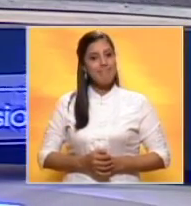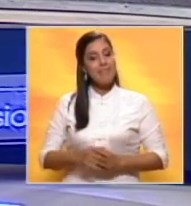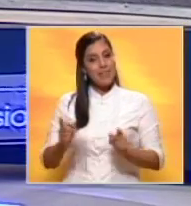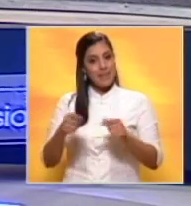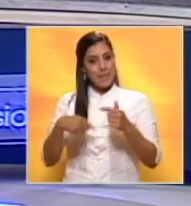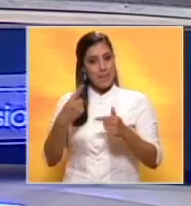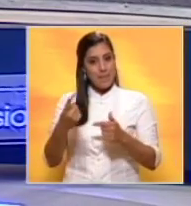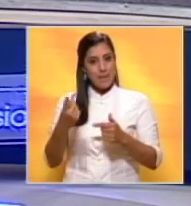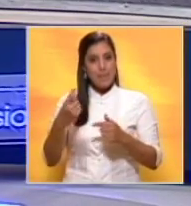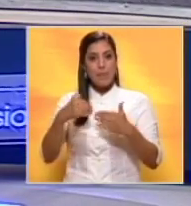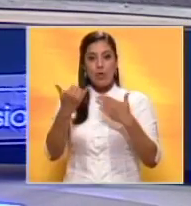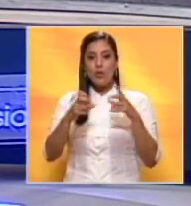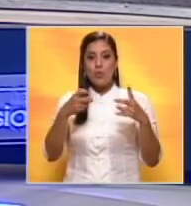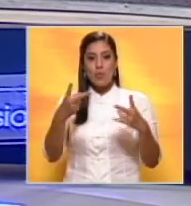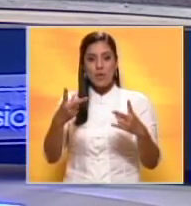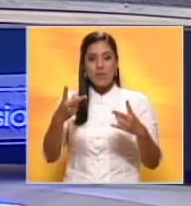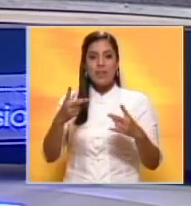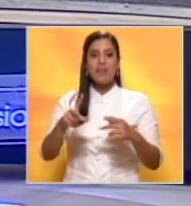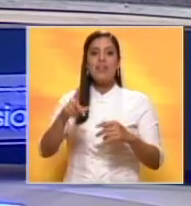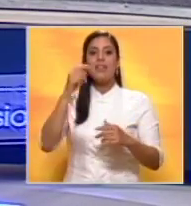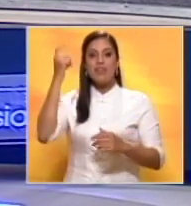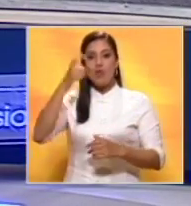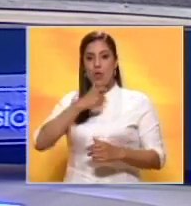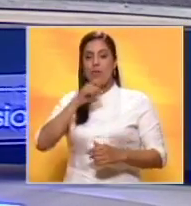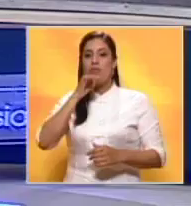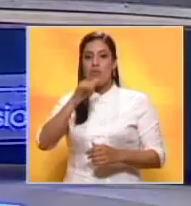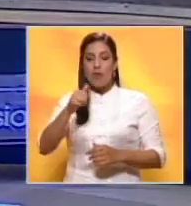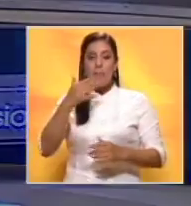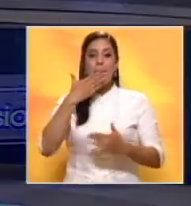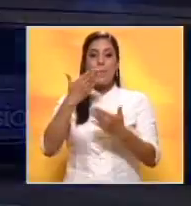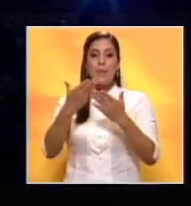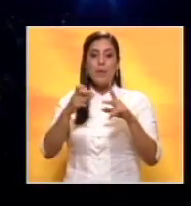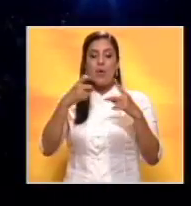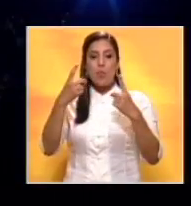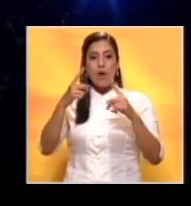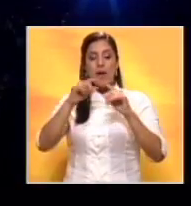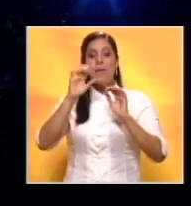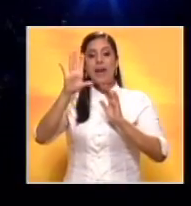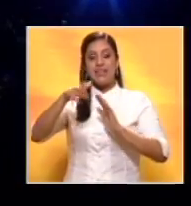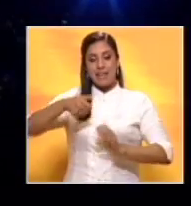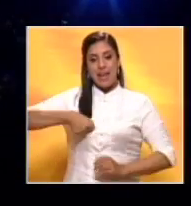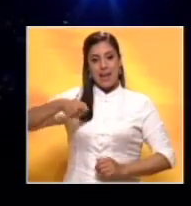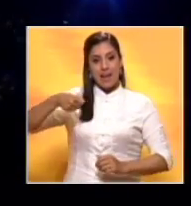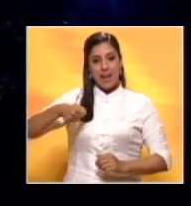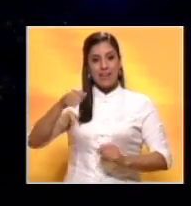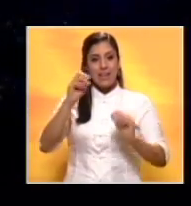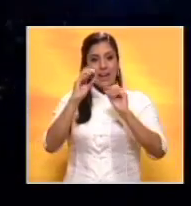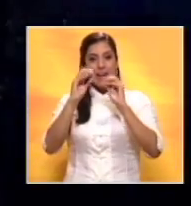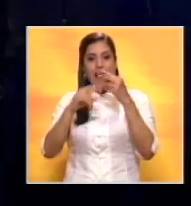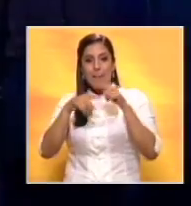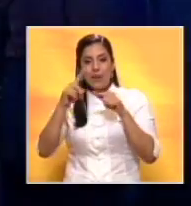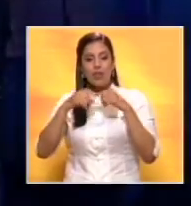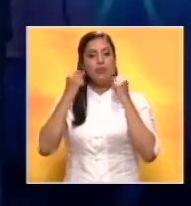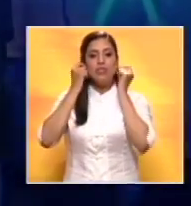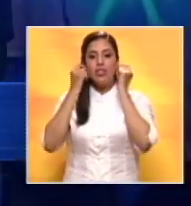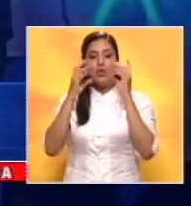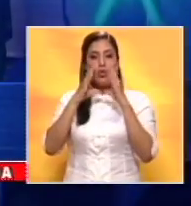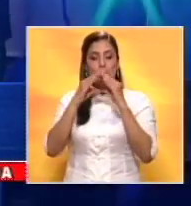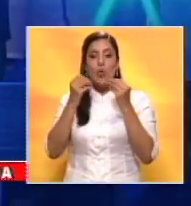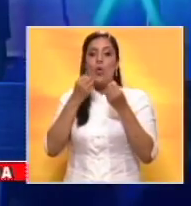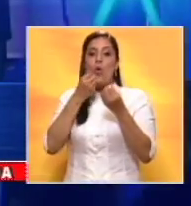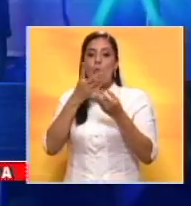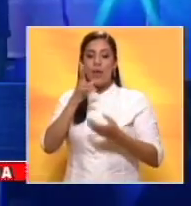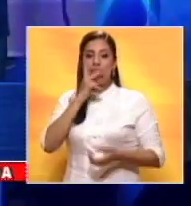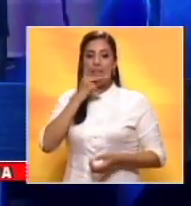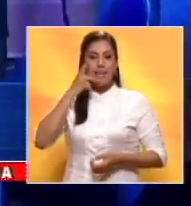En breve, nuevos proyectos. Así es, Alejandro Sanz presentará marca de carteras y accesorios. Los detalles